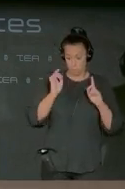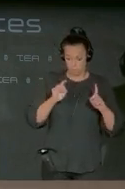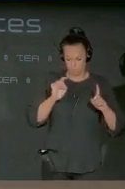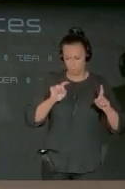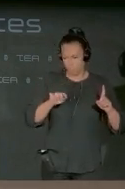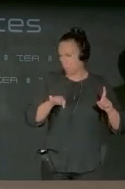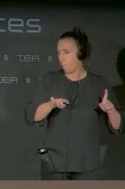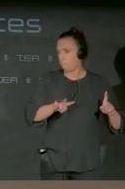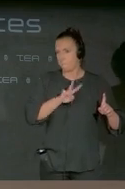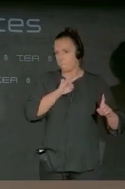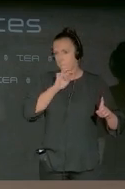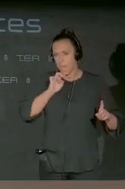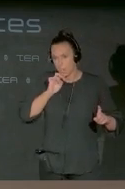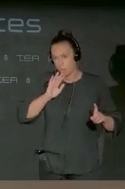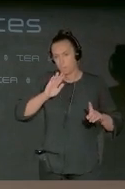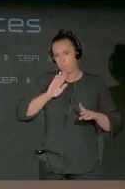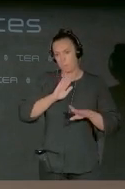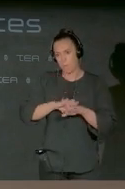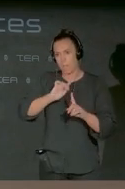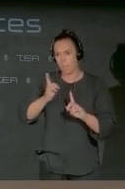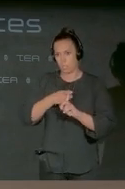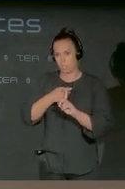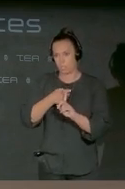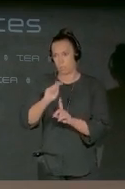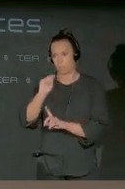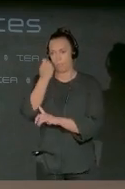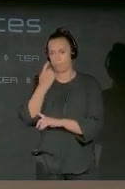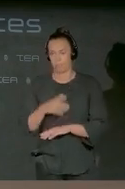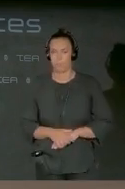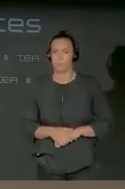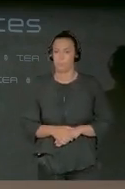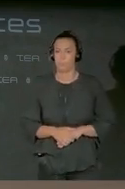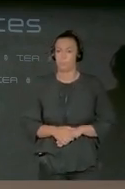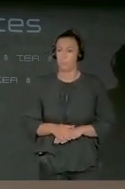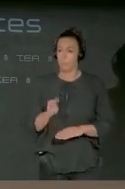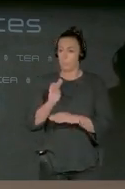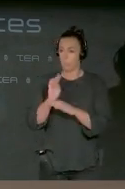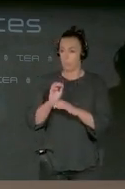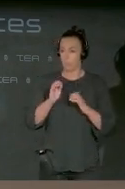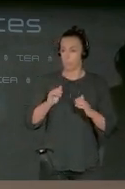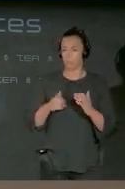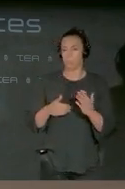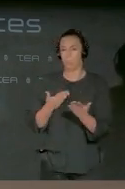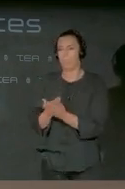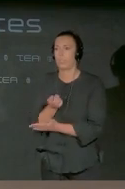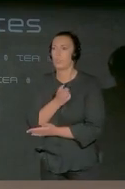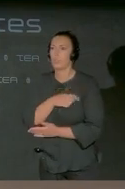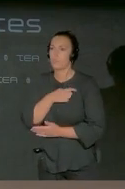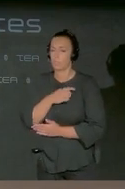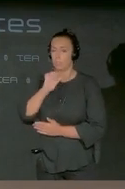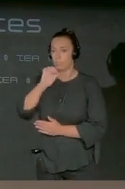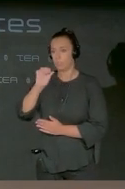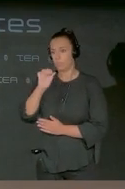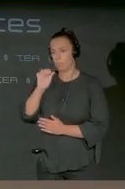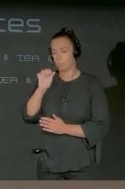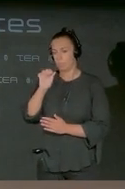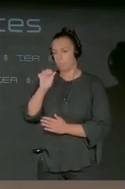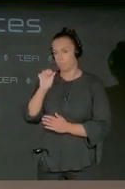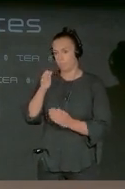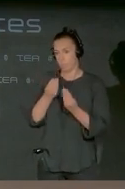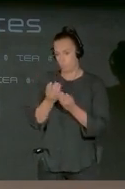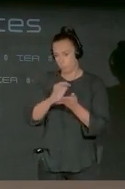para alcanzar este objetivo. Dentro del Parlamento Europeo hemos instado a la Comisión Europea, a través del informe sobre eSports